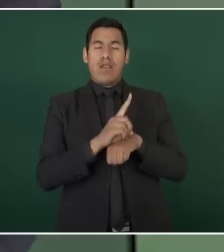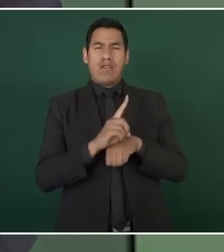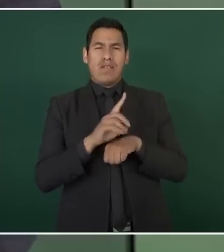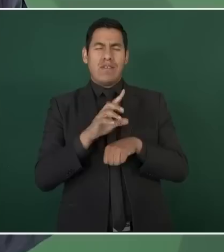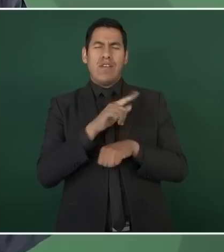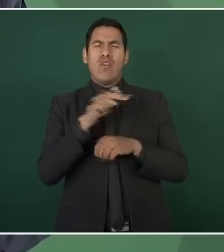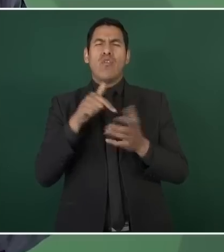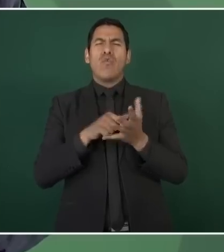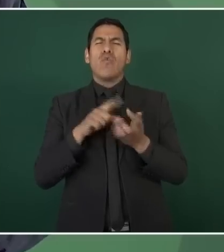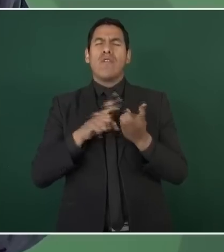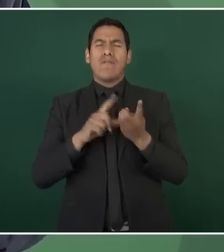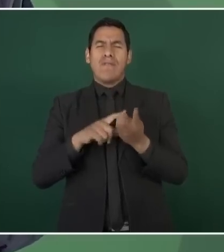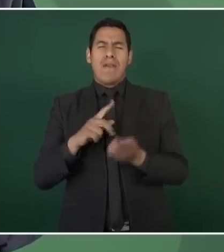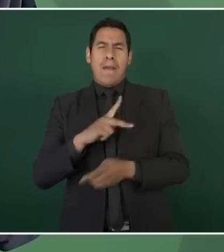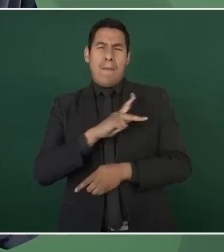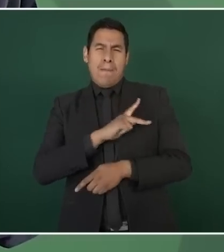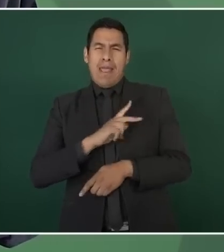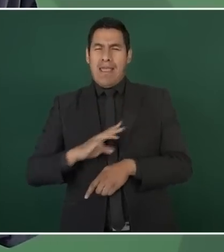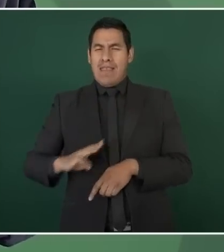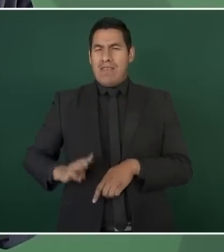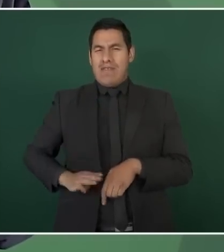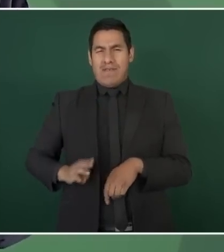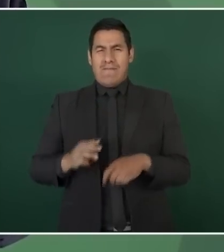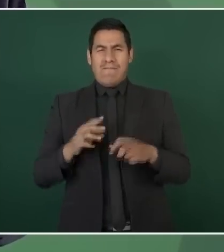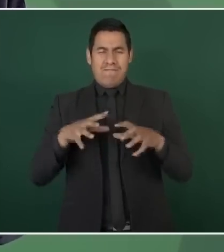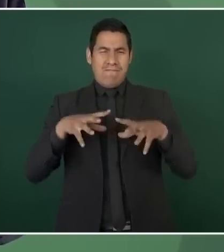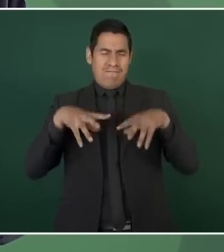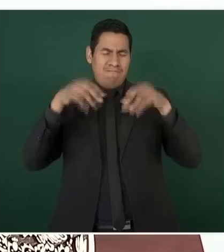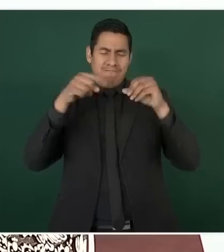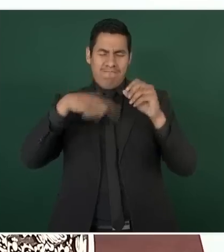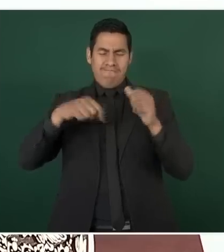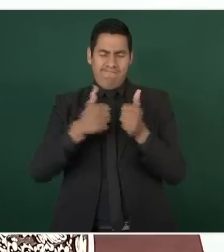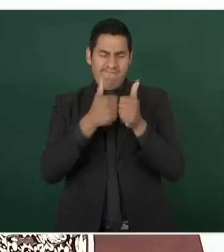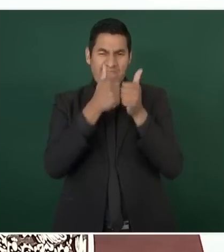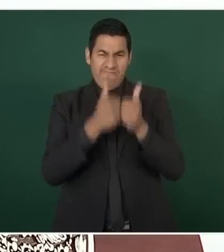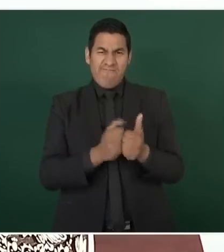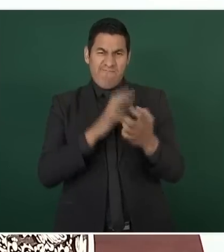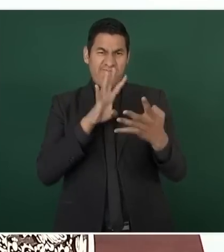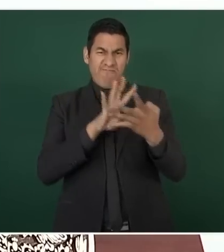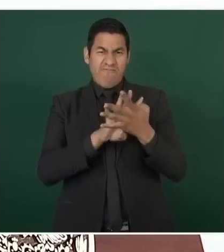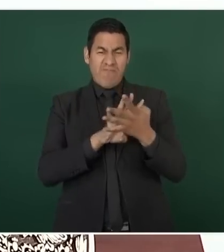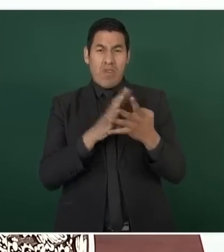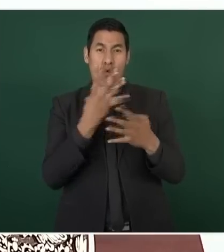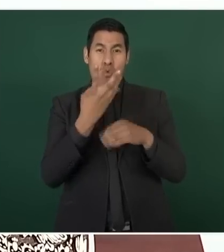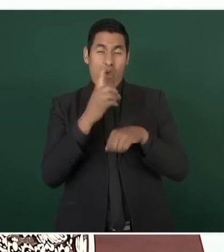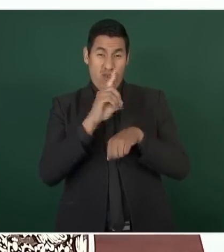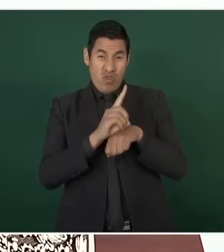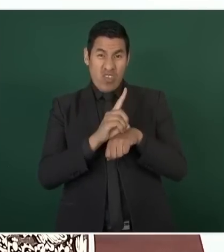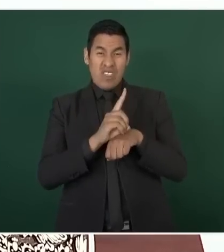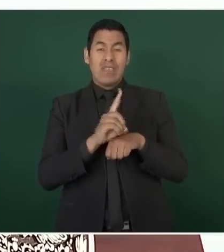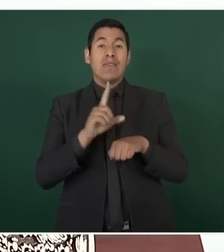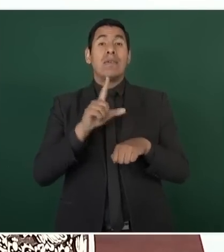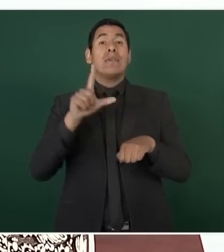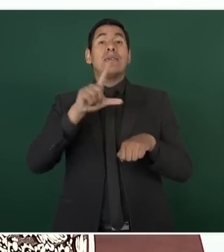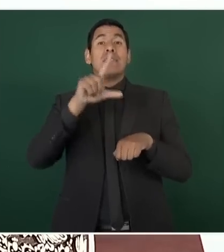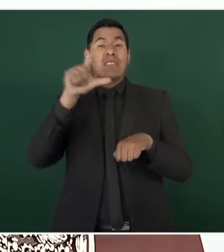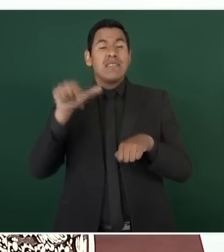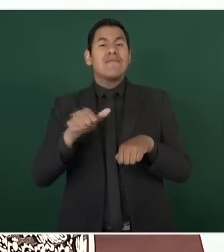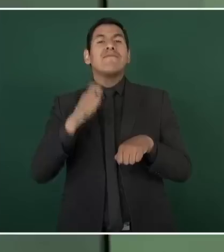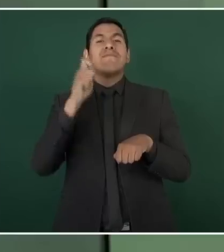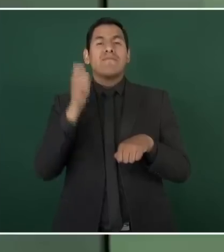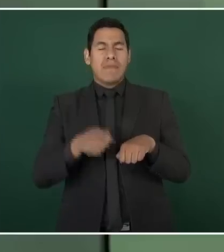Palacio Nacional, esa intendencia ya se convirtió en